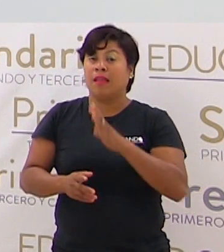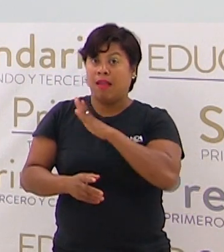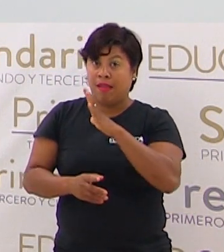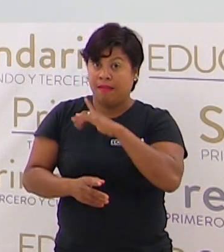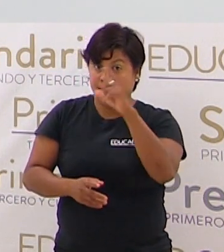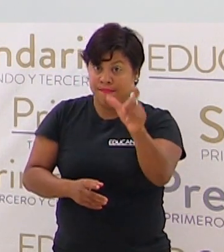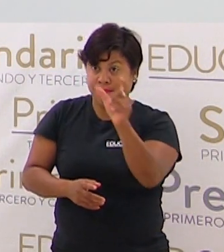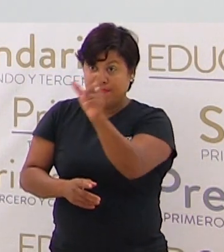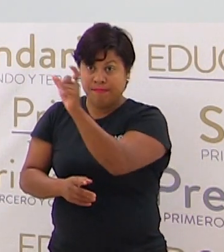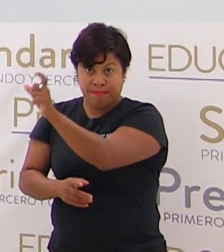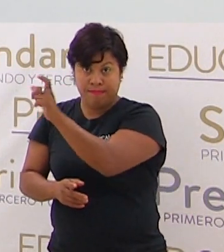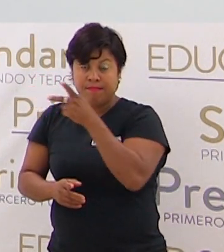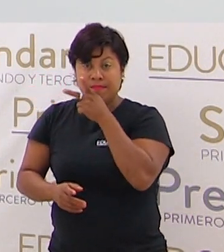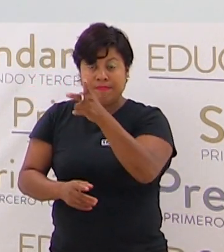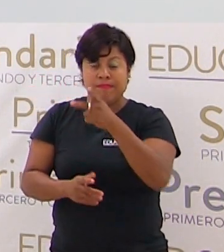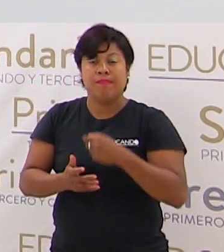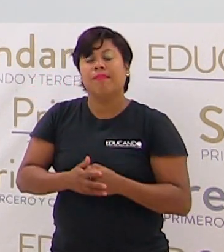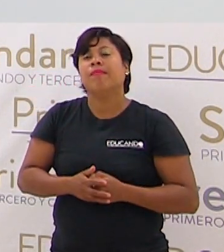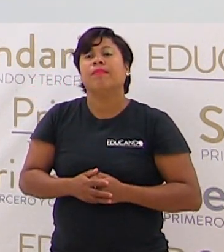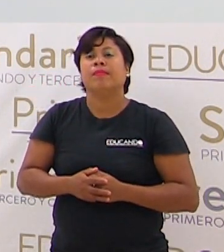tenemos acá